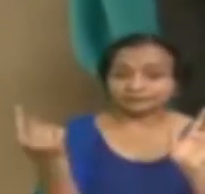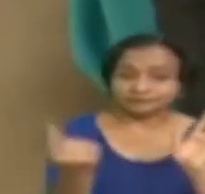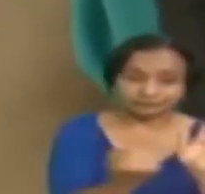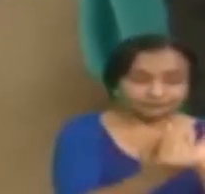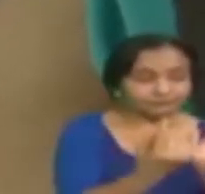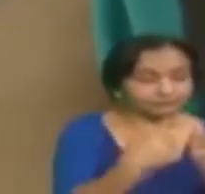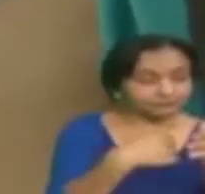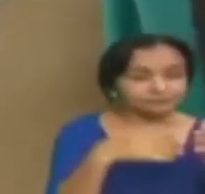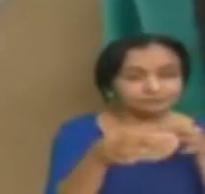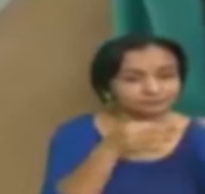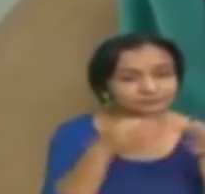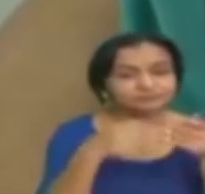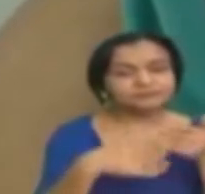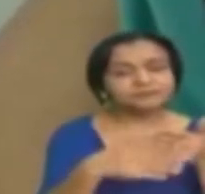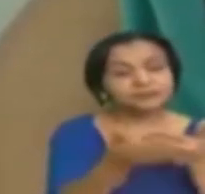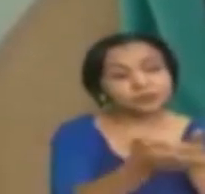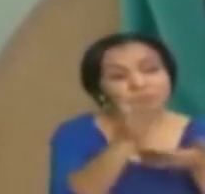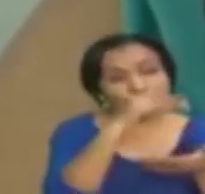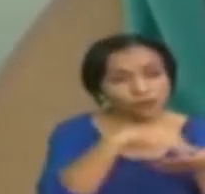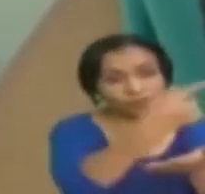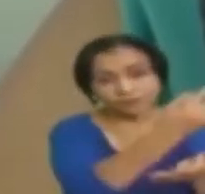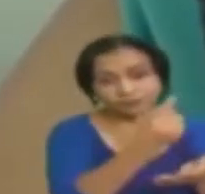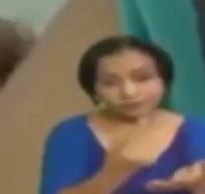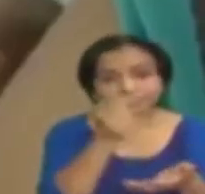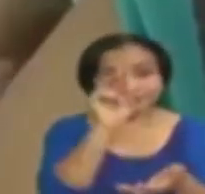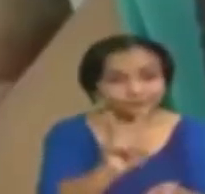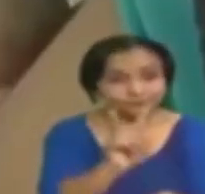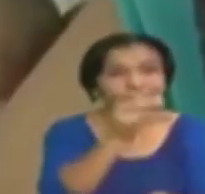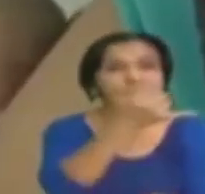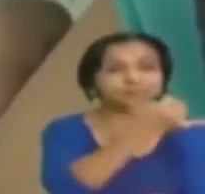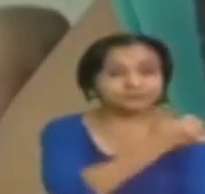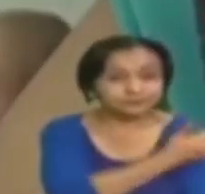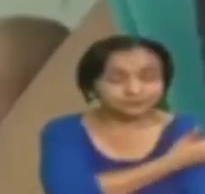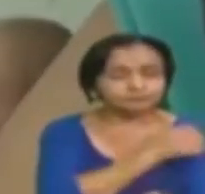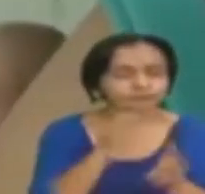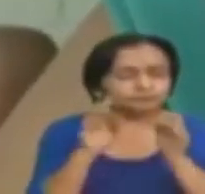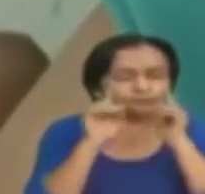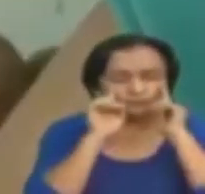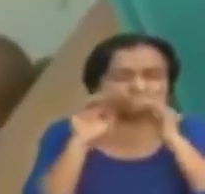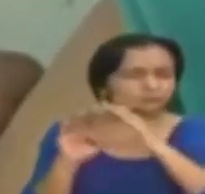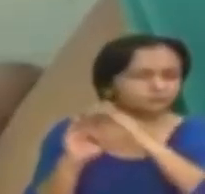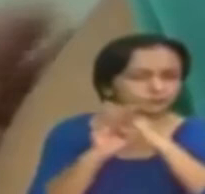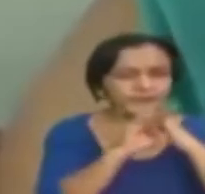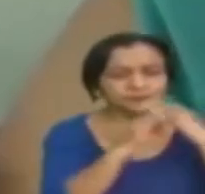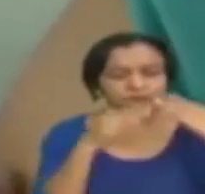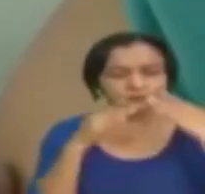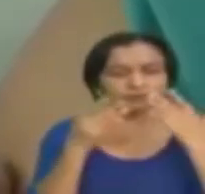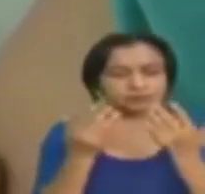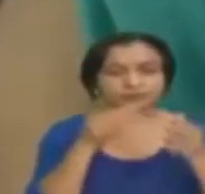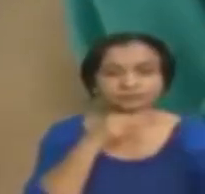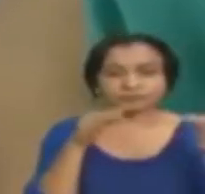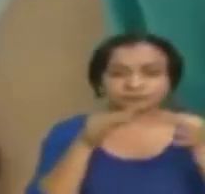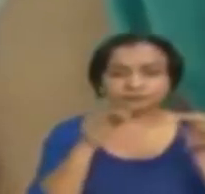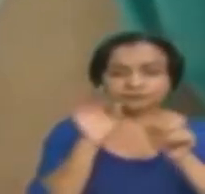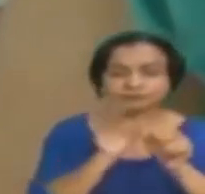que hay que seguir tomando con responsabilidad, que hay que seguir aplicando con responsabilidad para